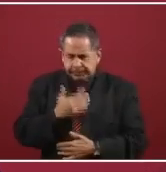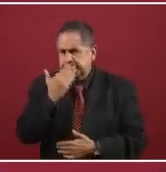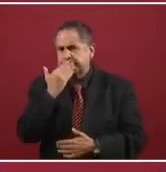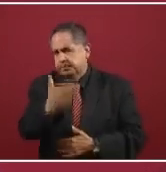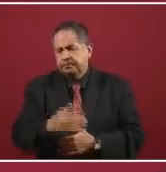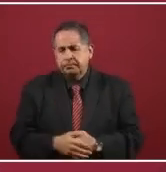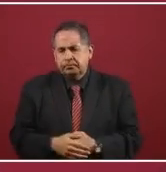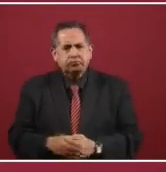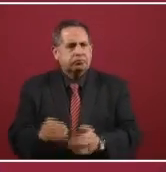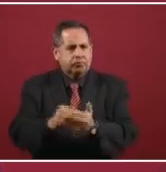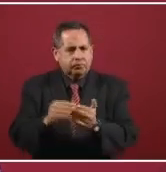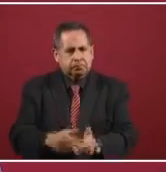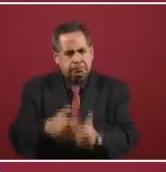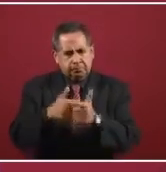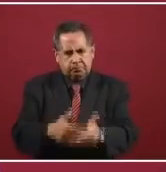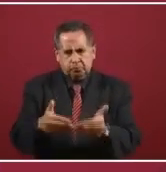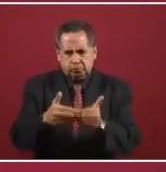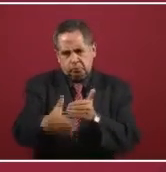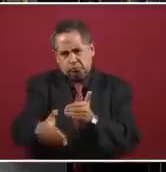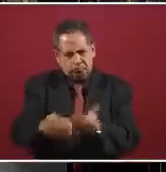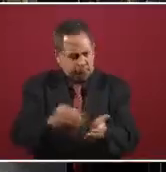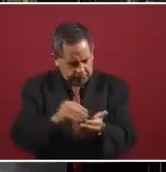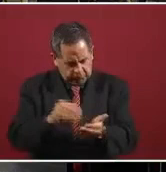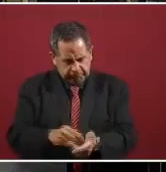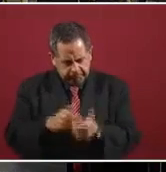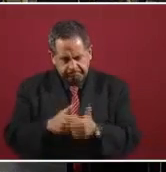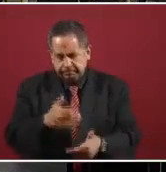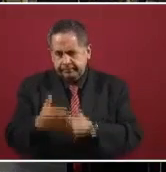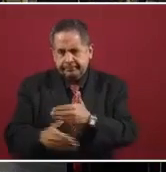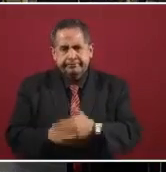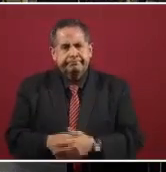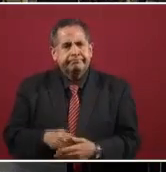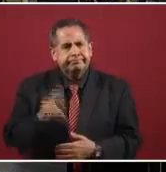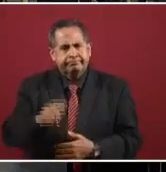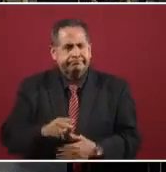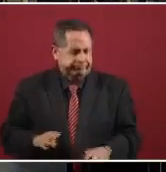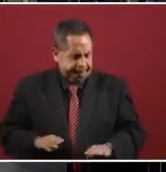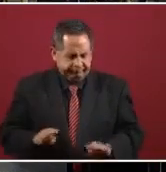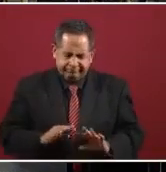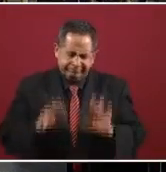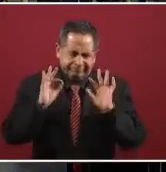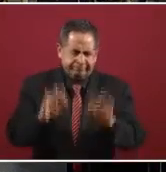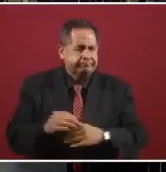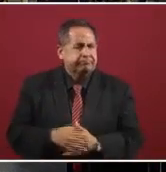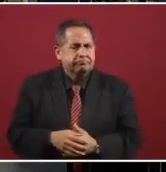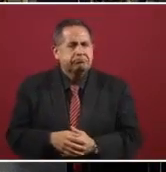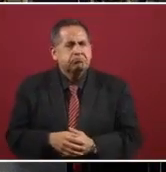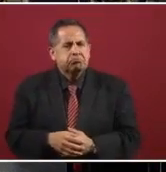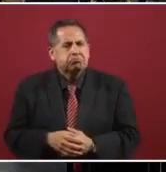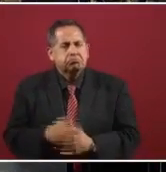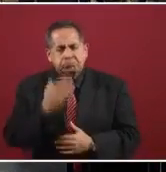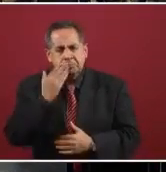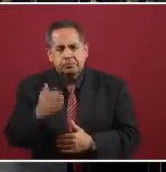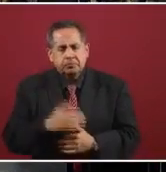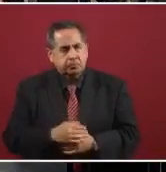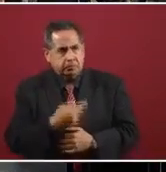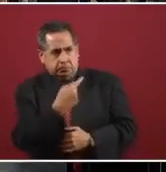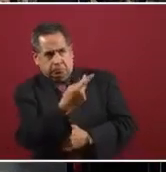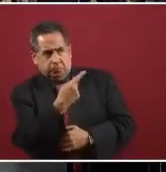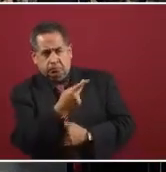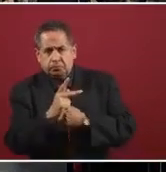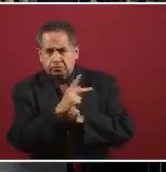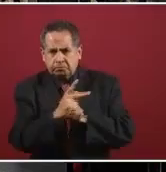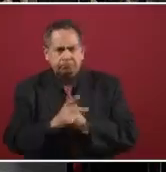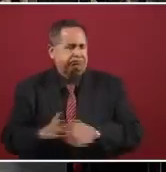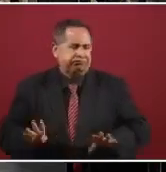a continuar con lo mismo. Nos conviene a los dos países, a